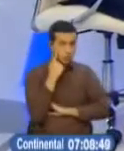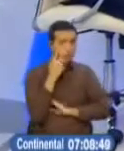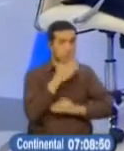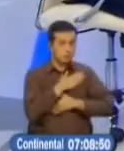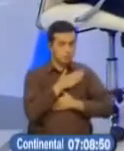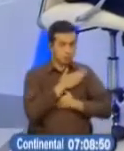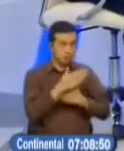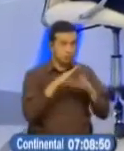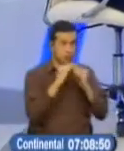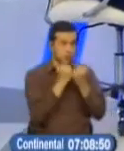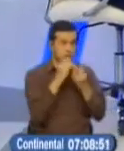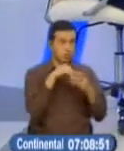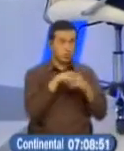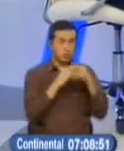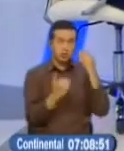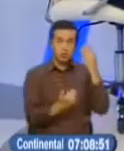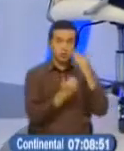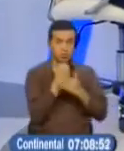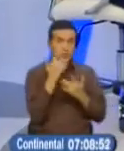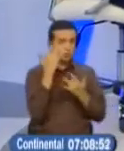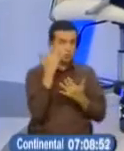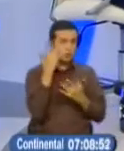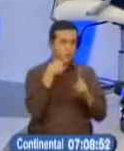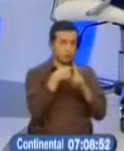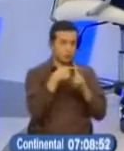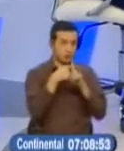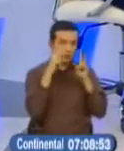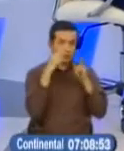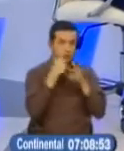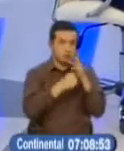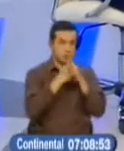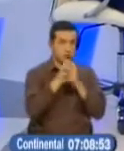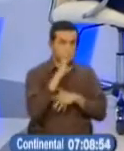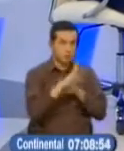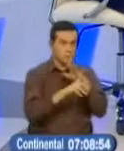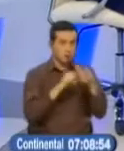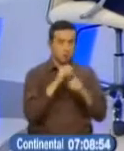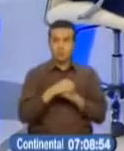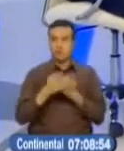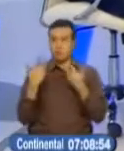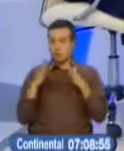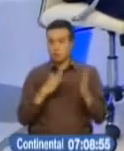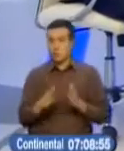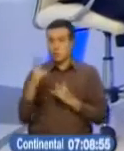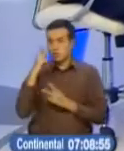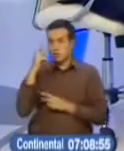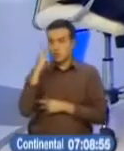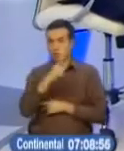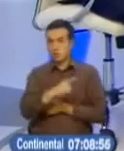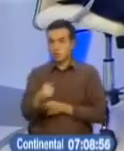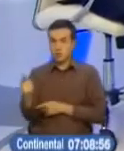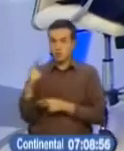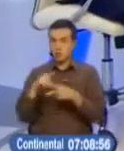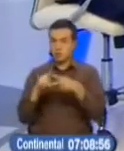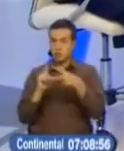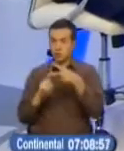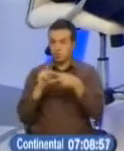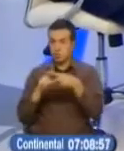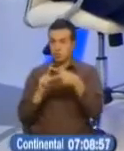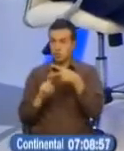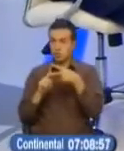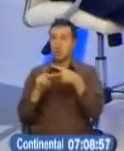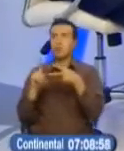felicito por el tema de que estés en esta nueva esperanza del país en torno a la lucha en contra de la corrupción. Hemos detectado, por ejemplo, el caso de